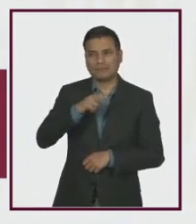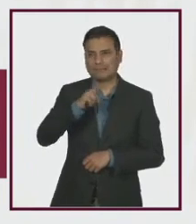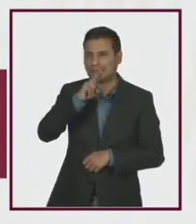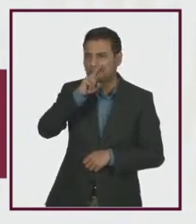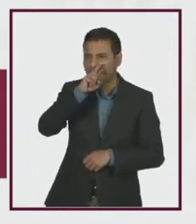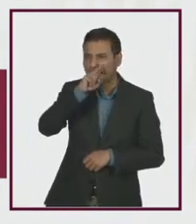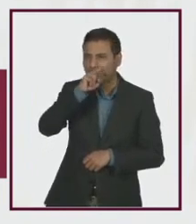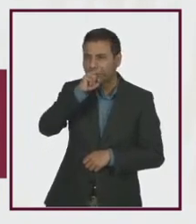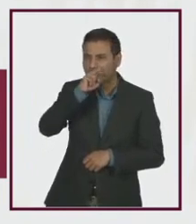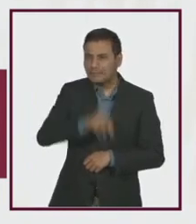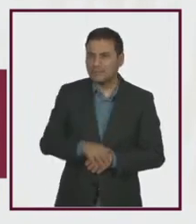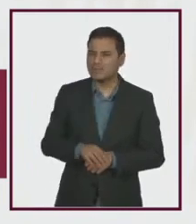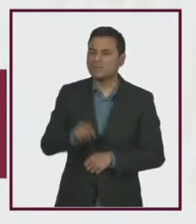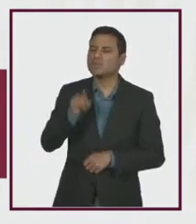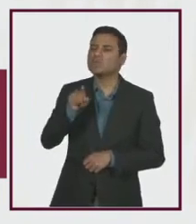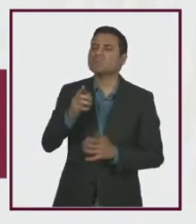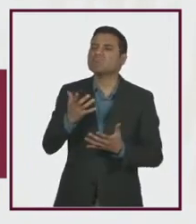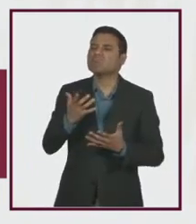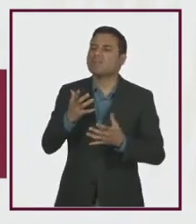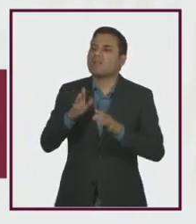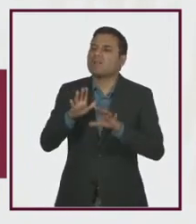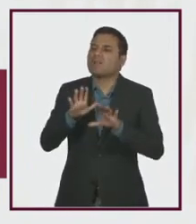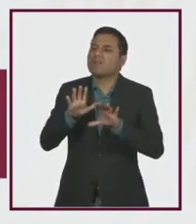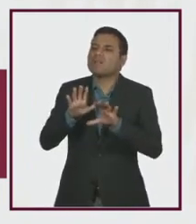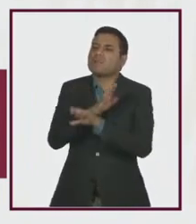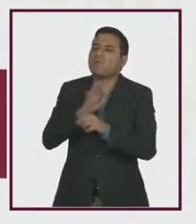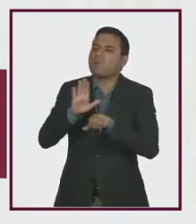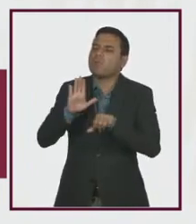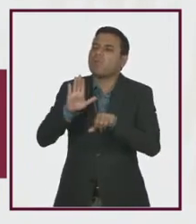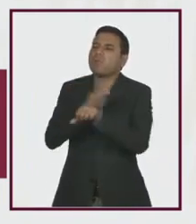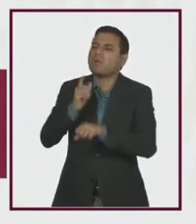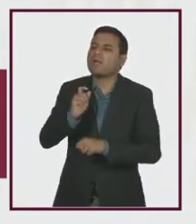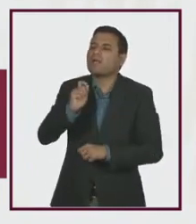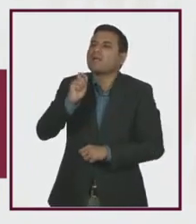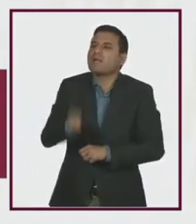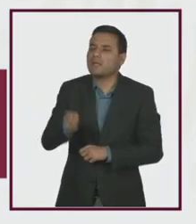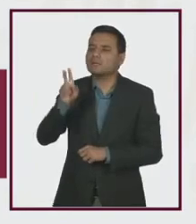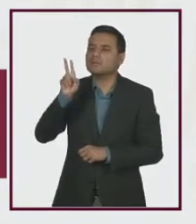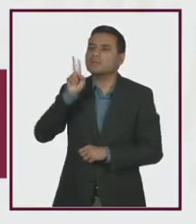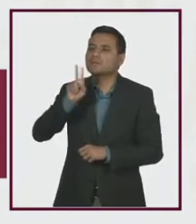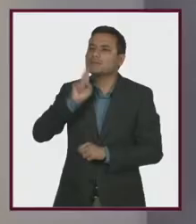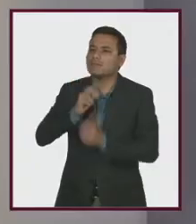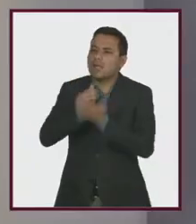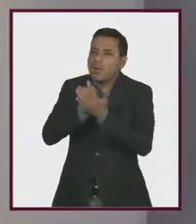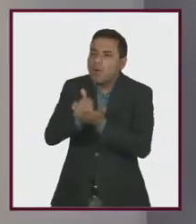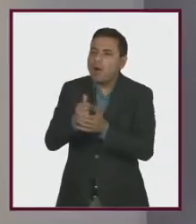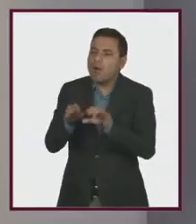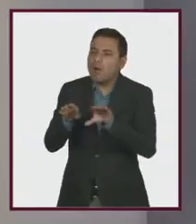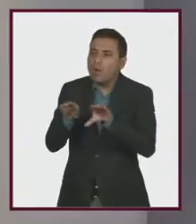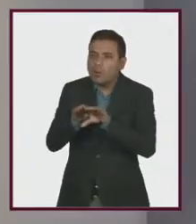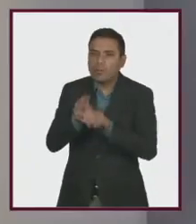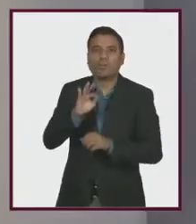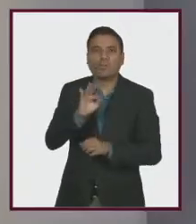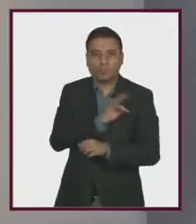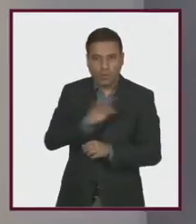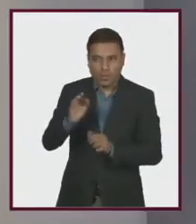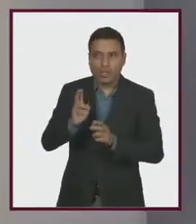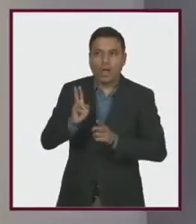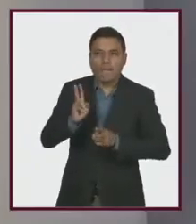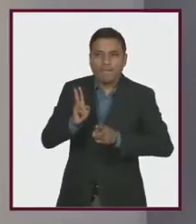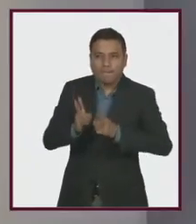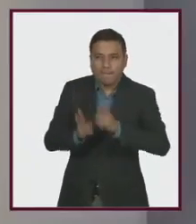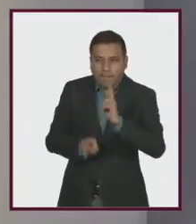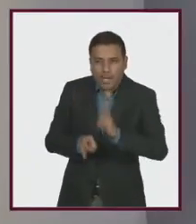que cambie tu conducta y queremos saber qué ocurre para poder ayudarte, ¿no? Y a partir de ahí, pues